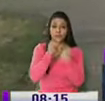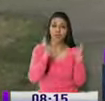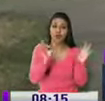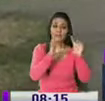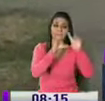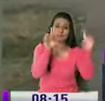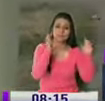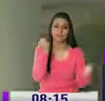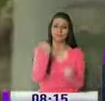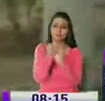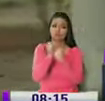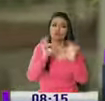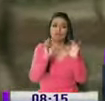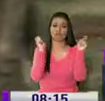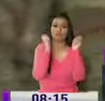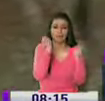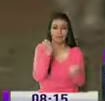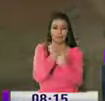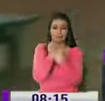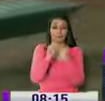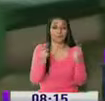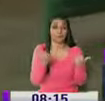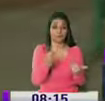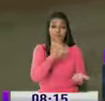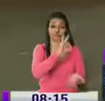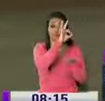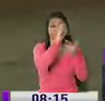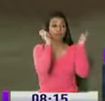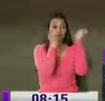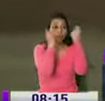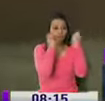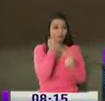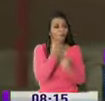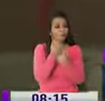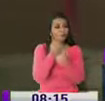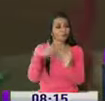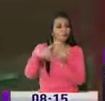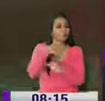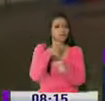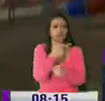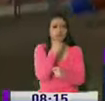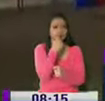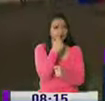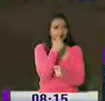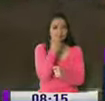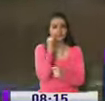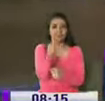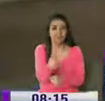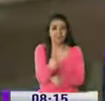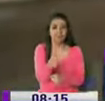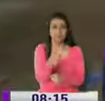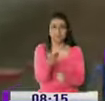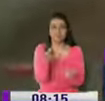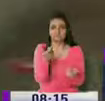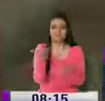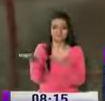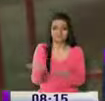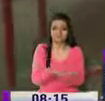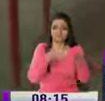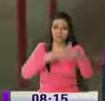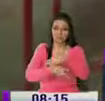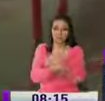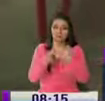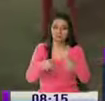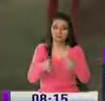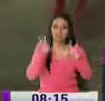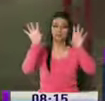parece si hablamos con alguien de la fundación precisamente que está padrinando este parque? Porque es muy interesante que el día de mañana, como el evento inaugural, también va a haber